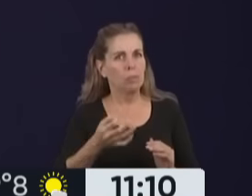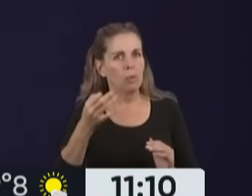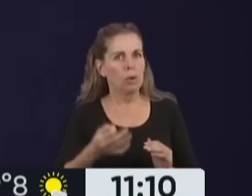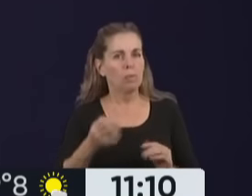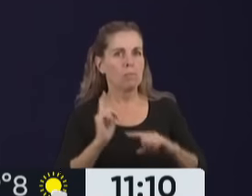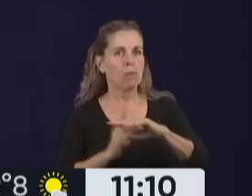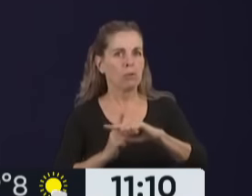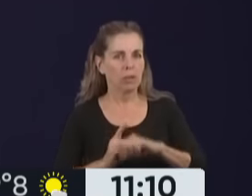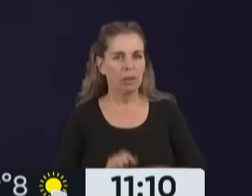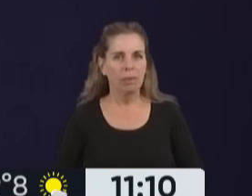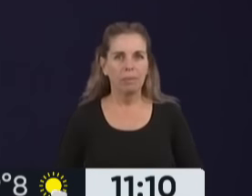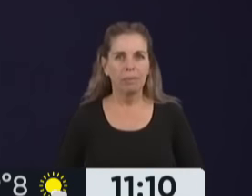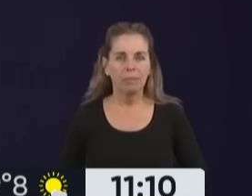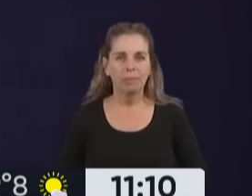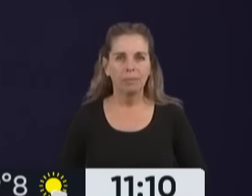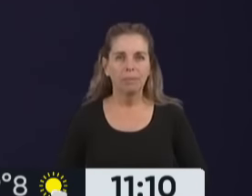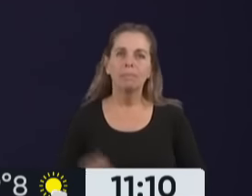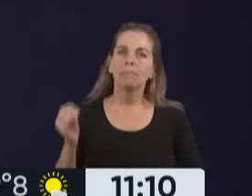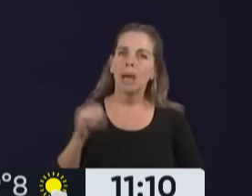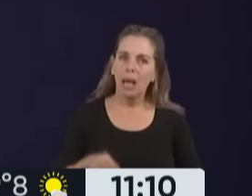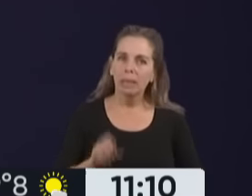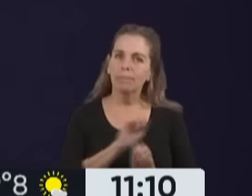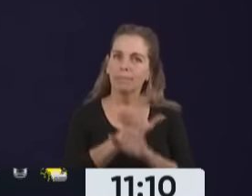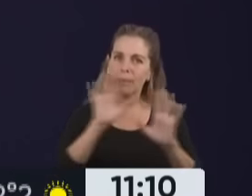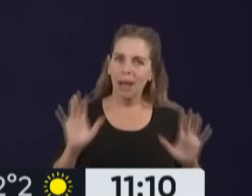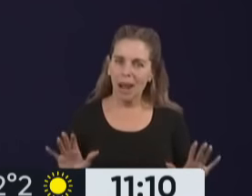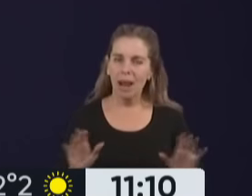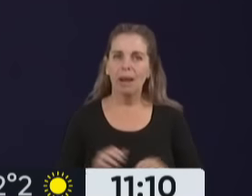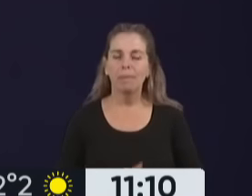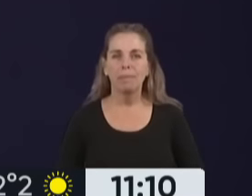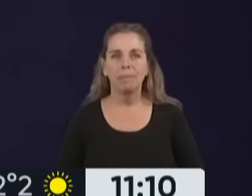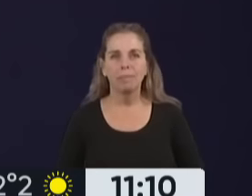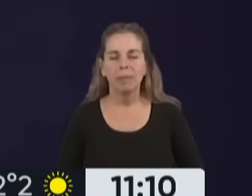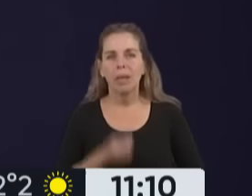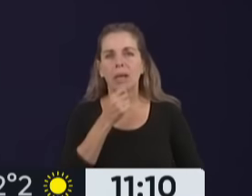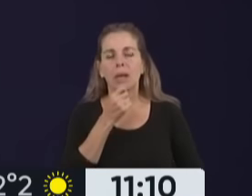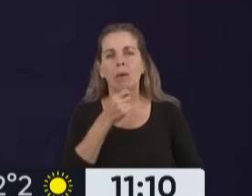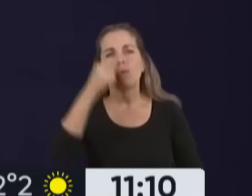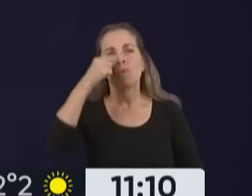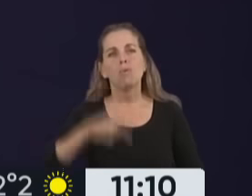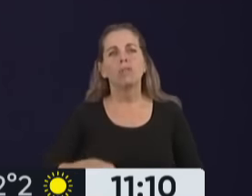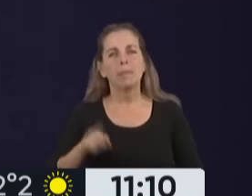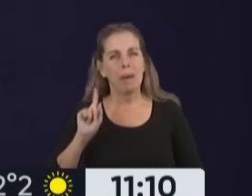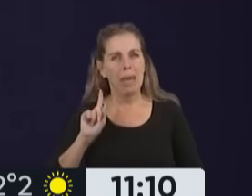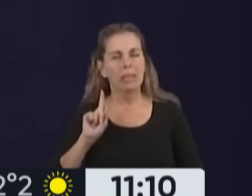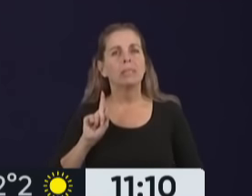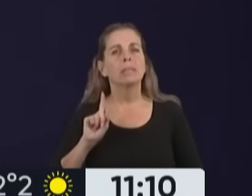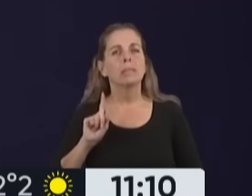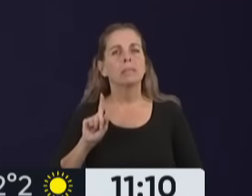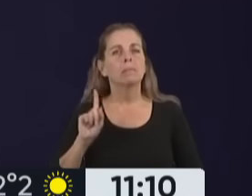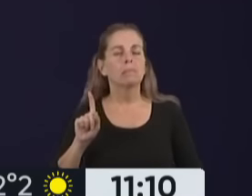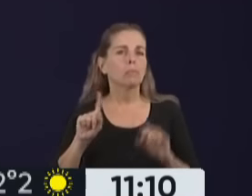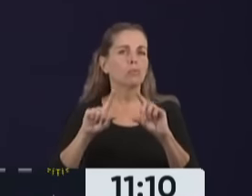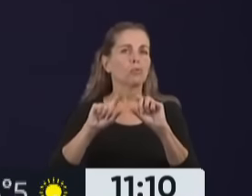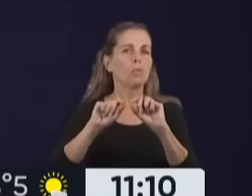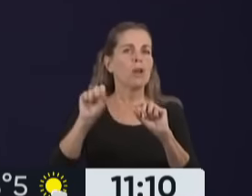buena noticia. Y además cabe aclarar que si bien la última vez que tuvimos un solo dígito de inflación